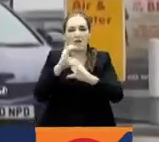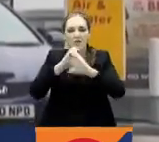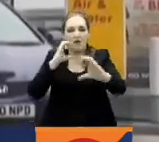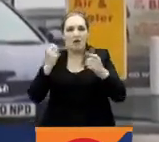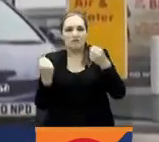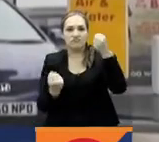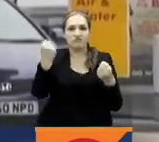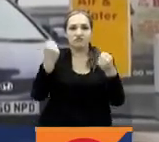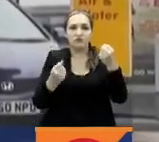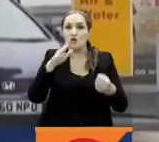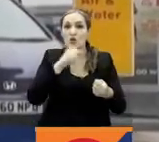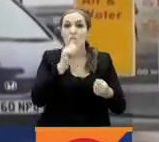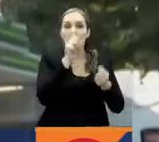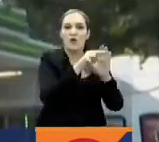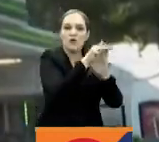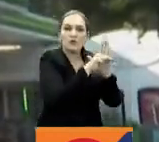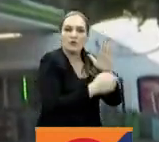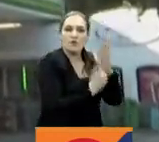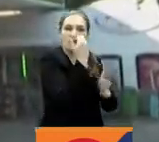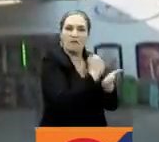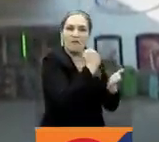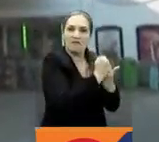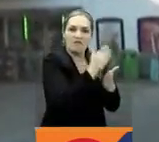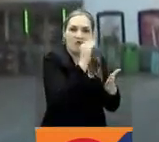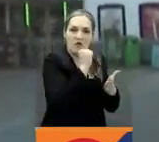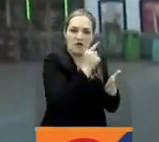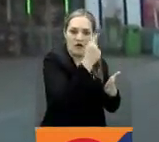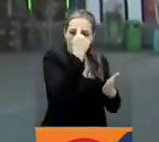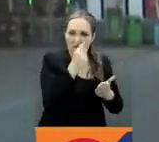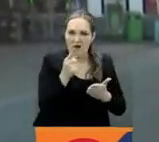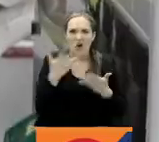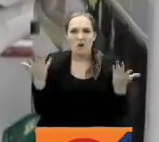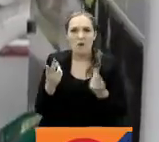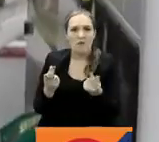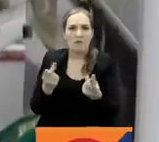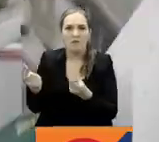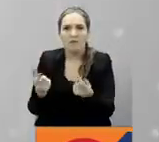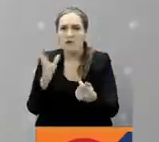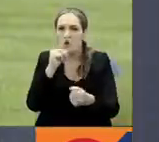causa de la normativa de su gobierno. Más detalles en minutos.